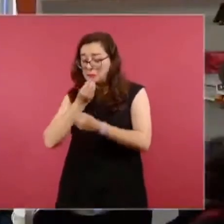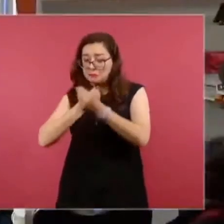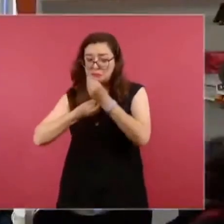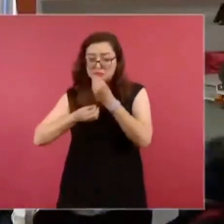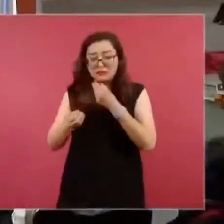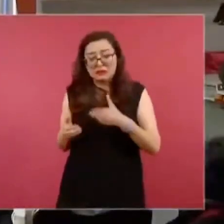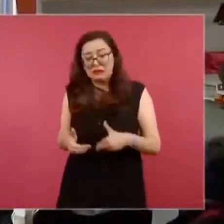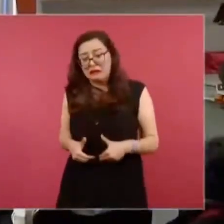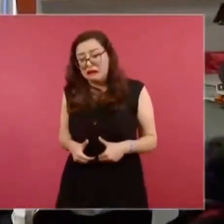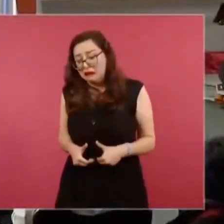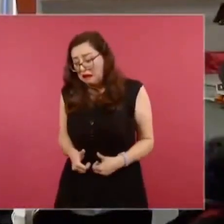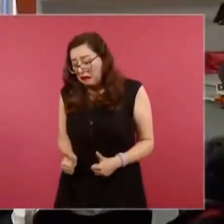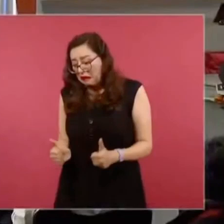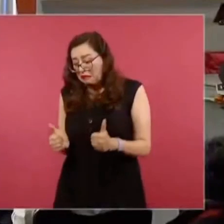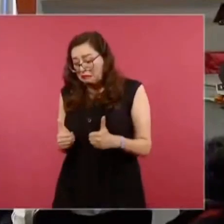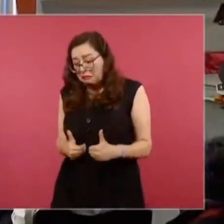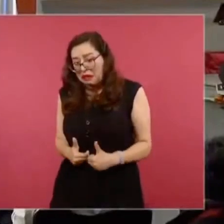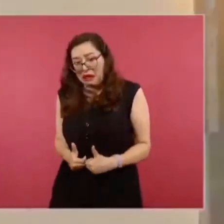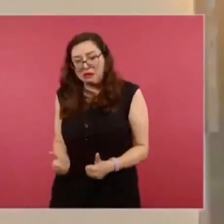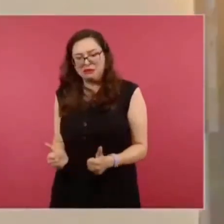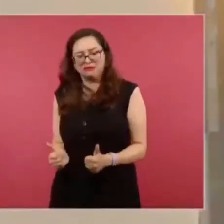¿cómo se han de establecer industrias?